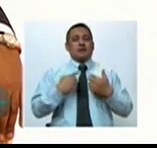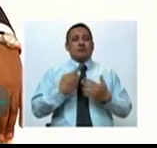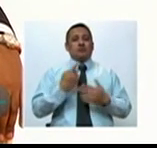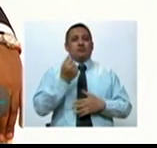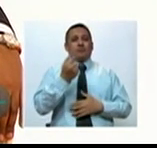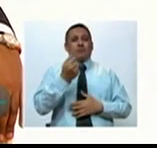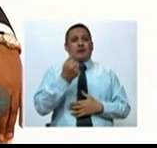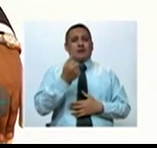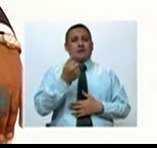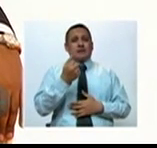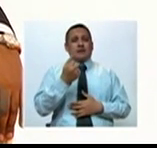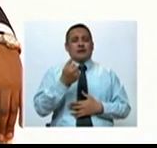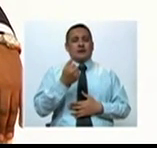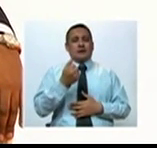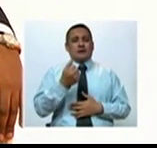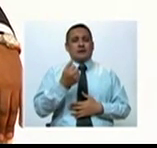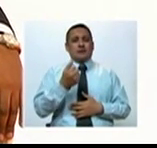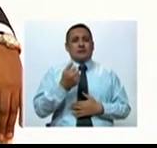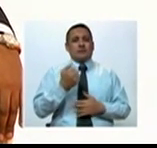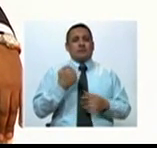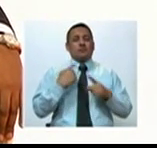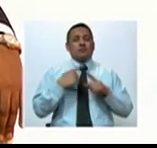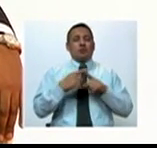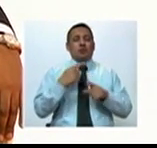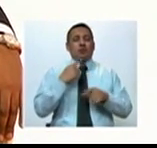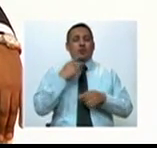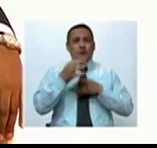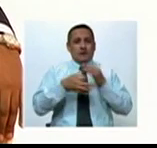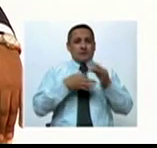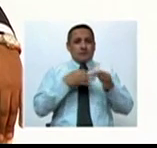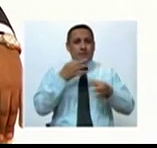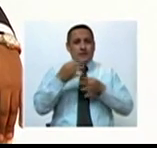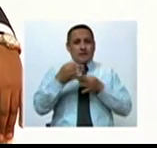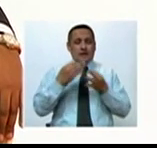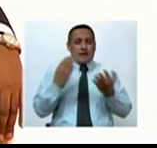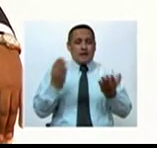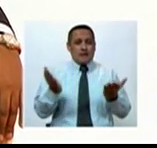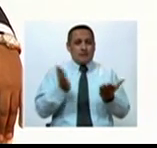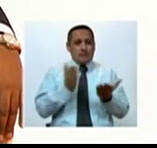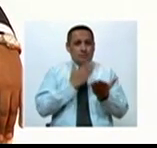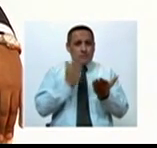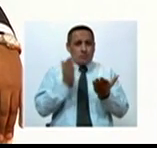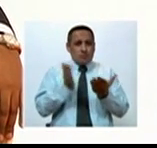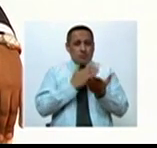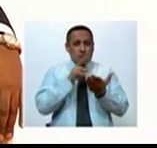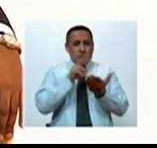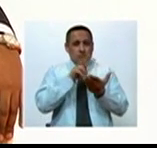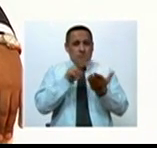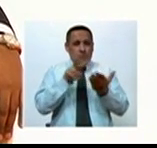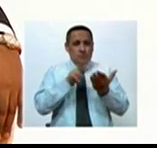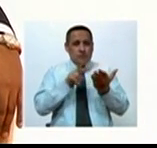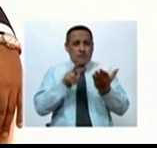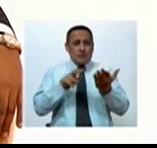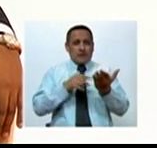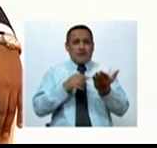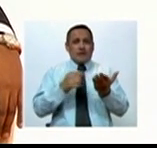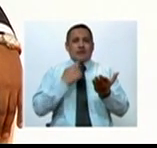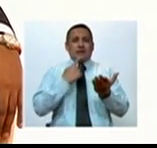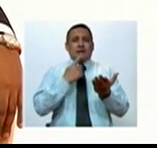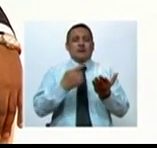por lo dice la propia sentencia, que es